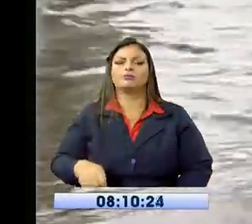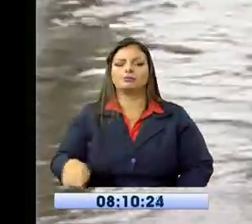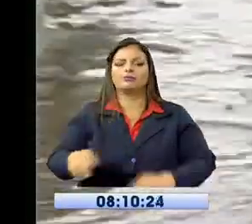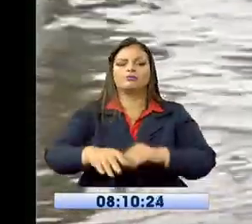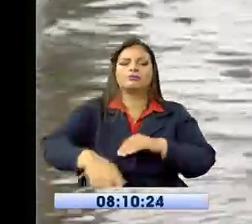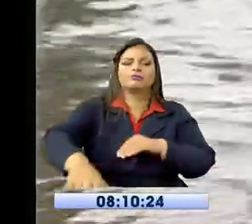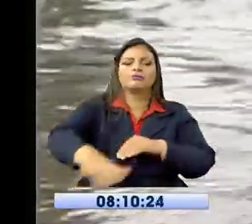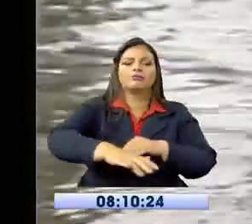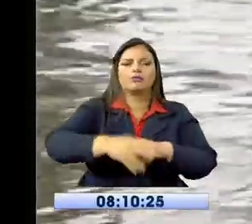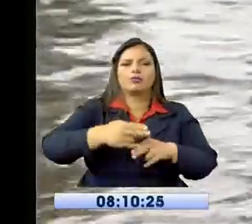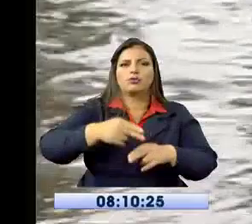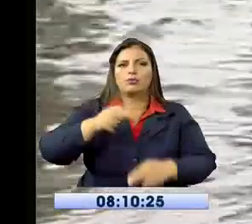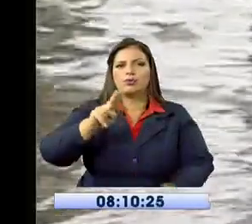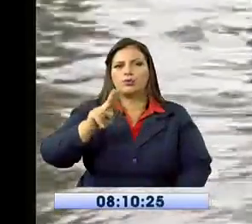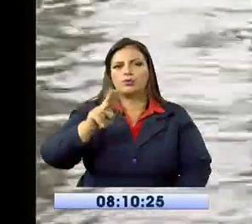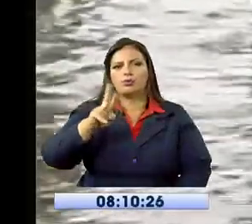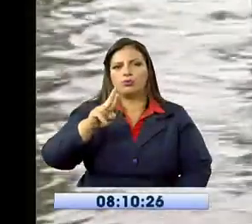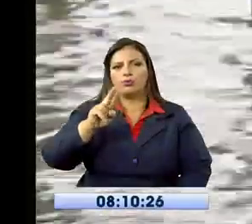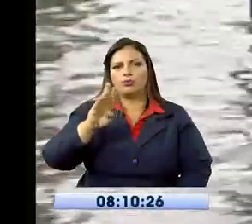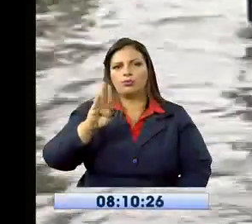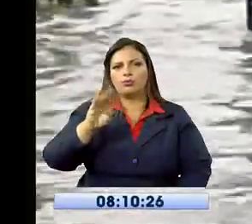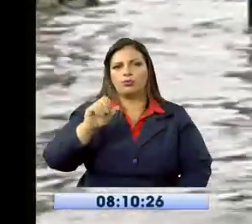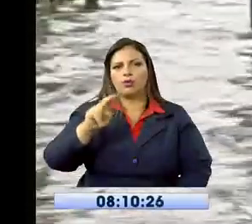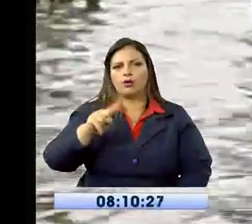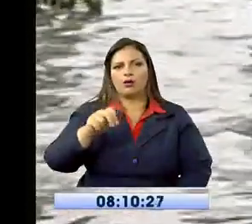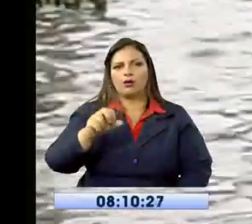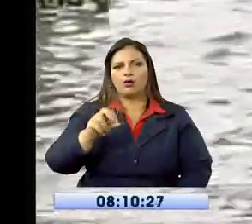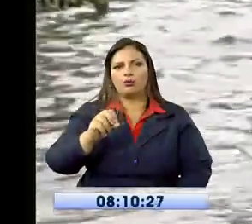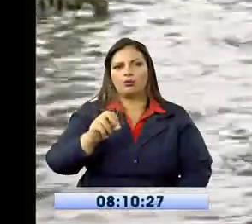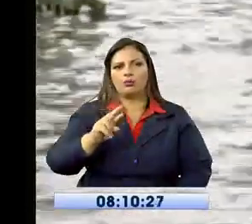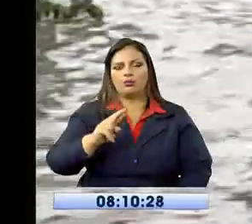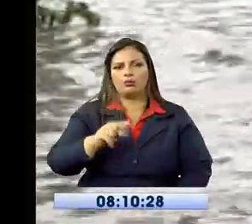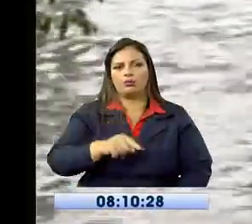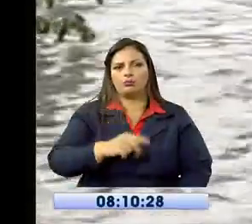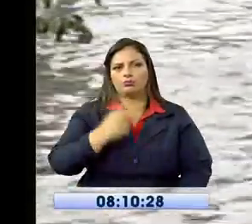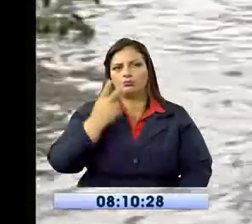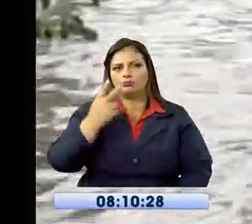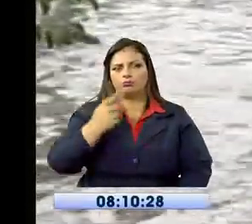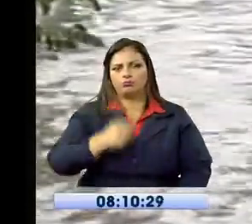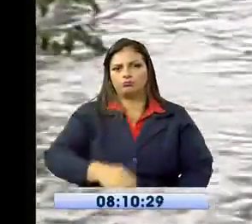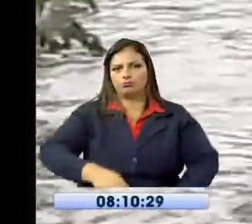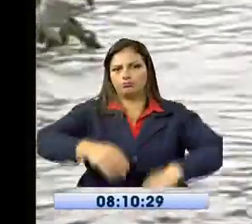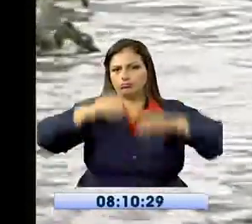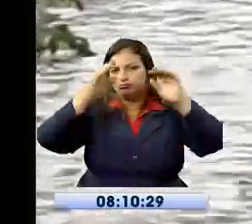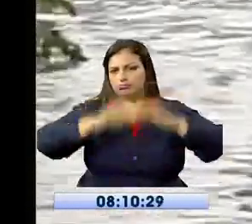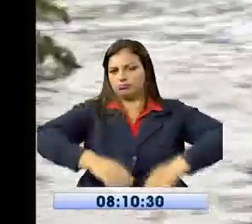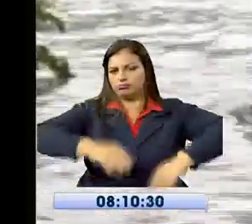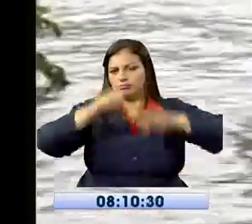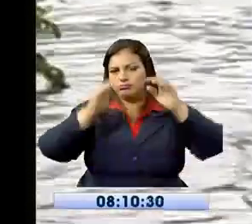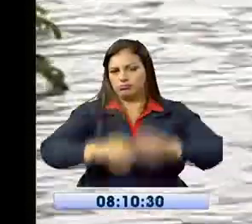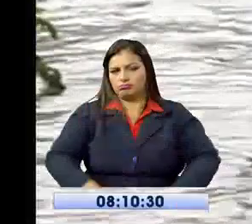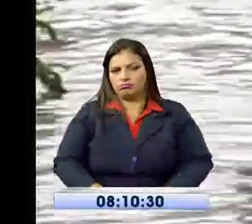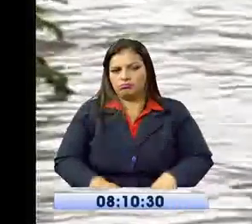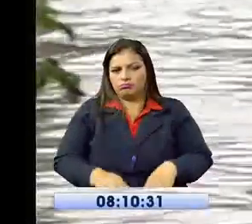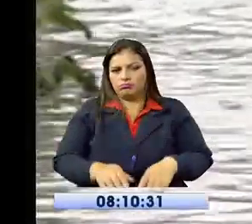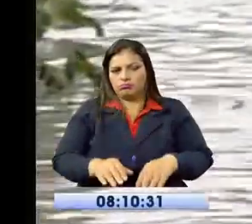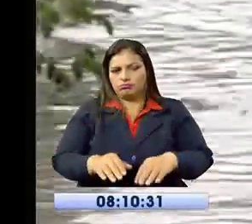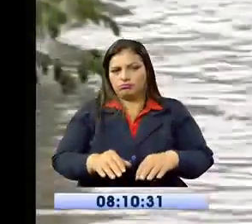esa parte, esta zona que es un poco baja. Podemos encontrar que allá más o menos donde están los vehículos es como una